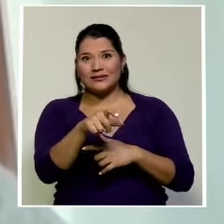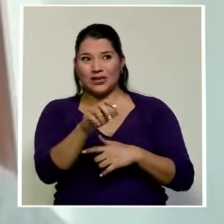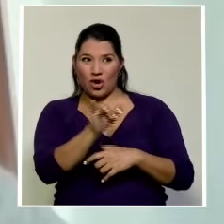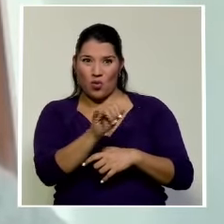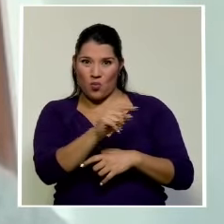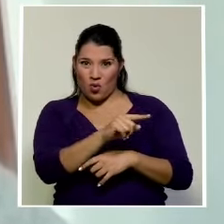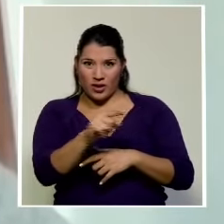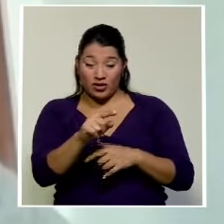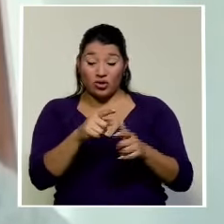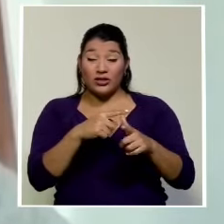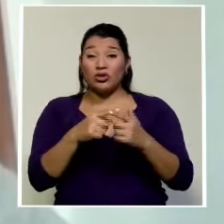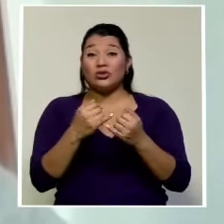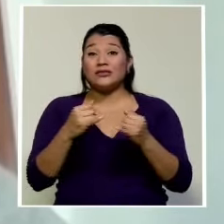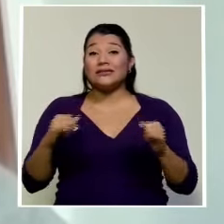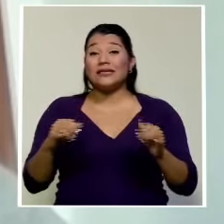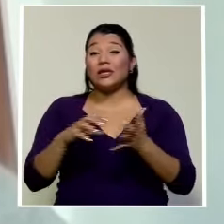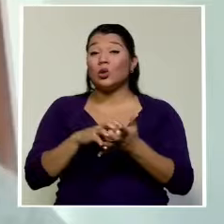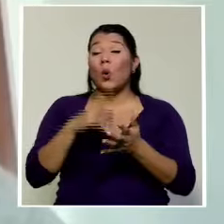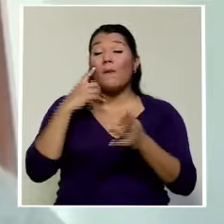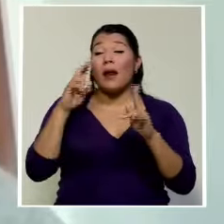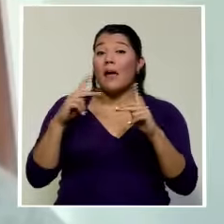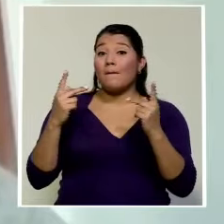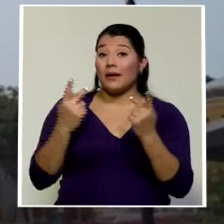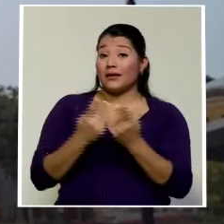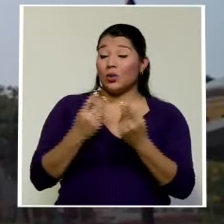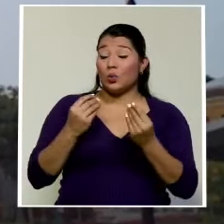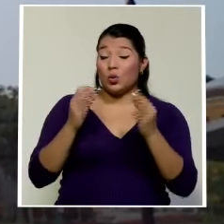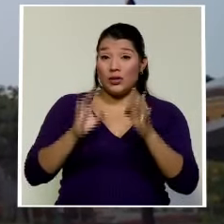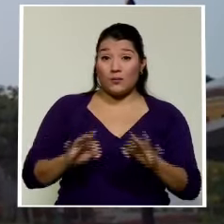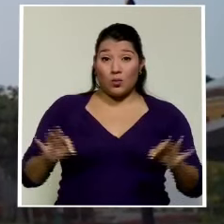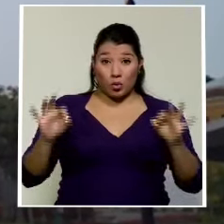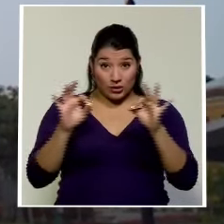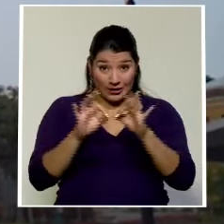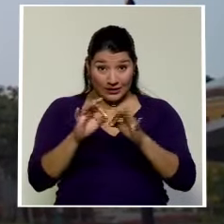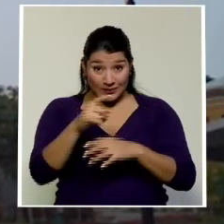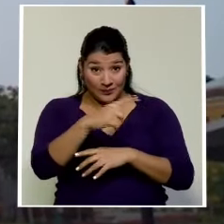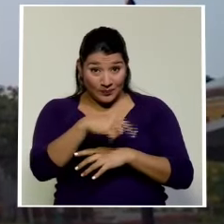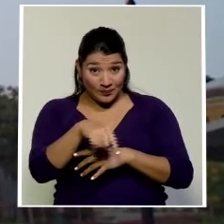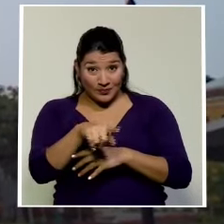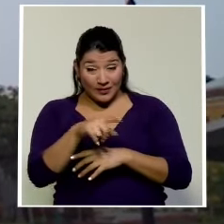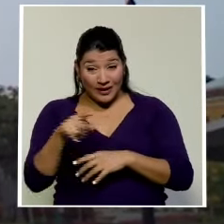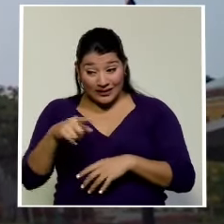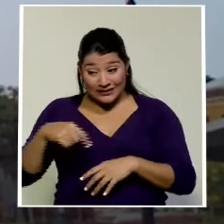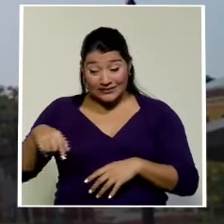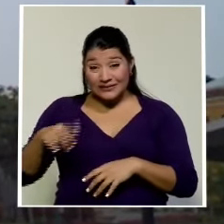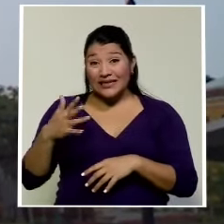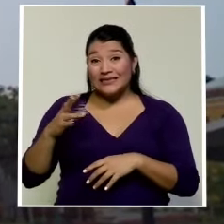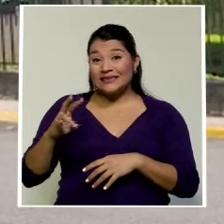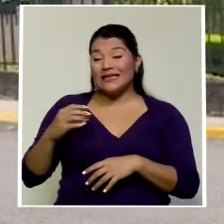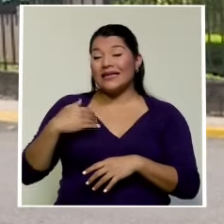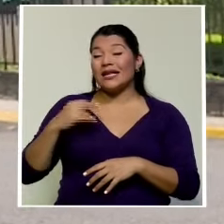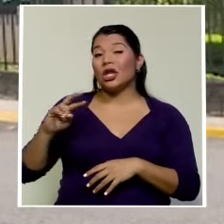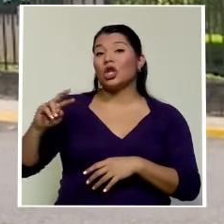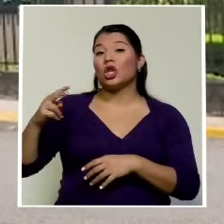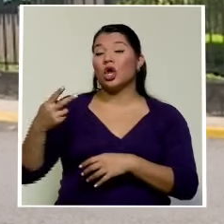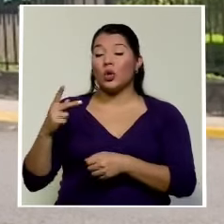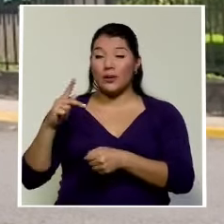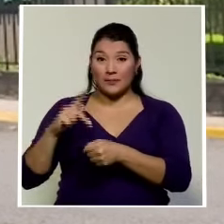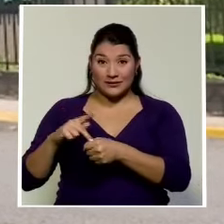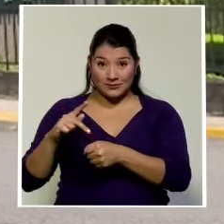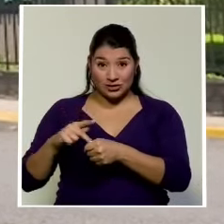los partidos puede ser de muchísima relevancia. De los 17 aspirantes de llegar al Congreso o a Casa Presidencial,